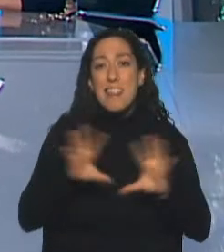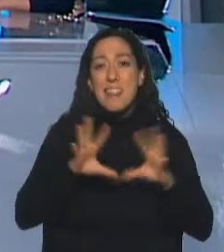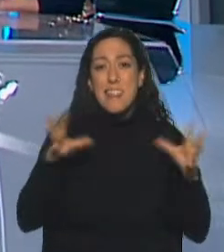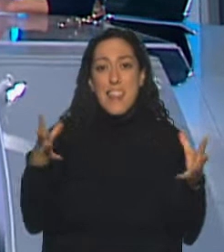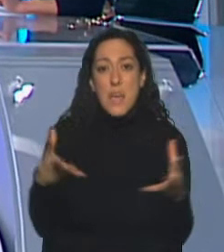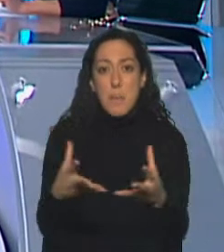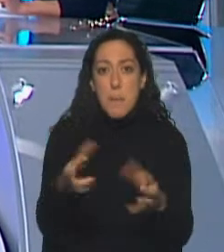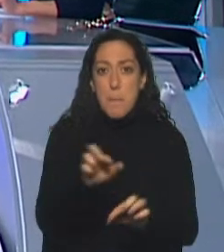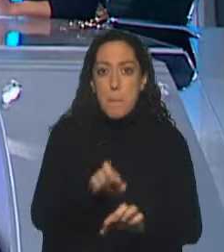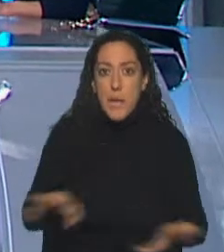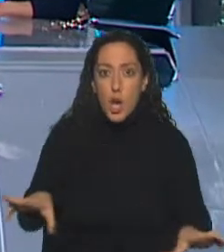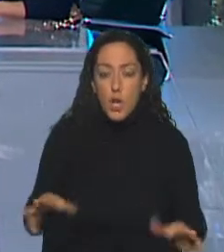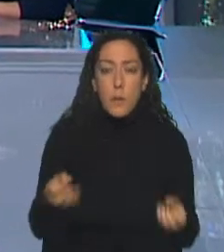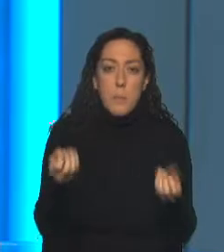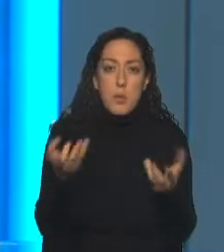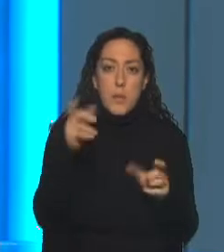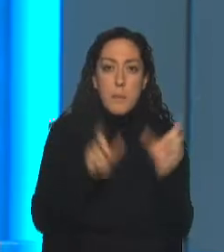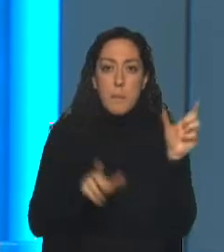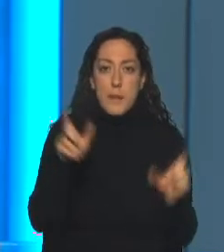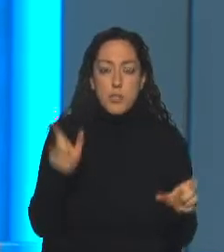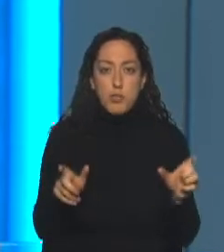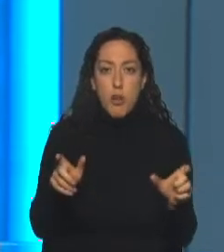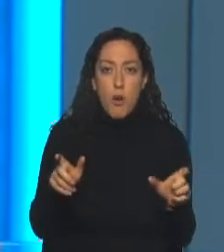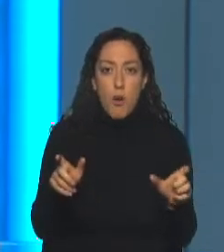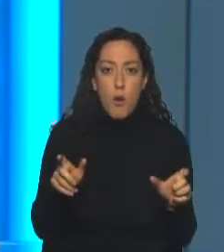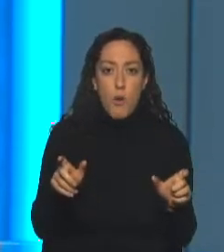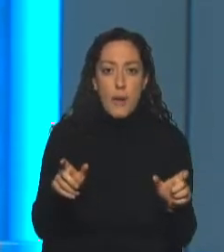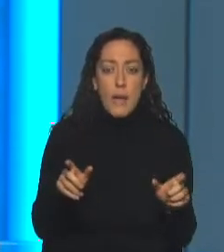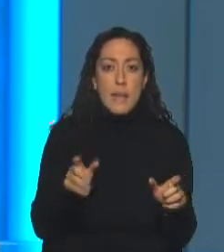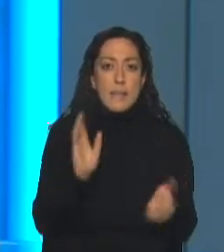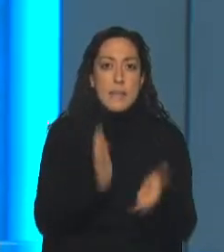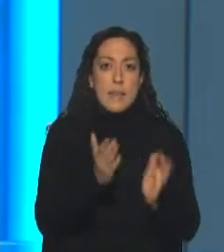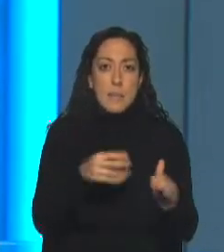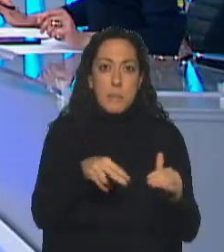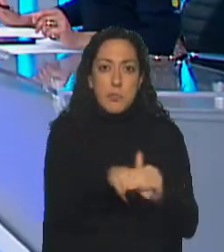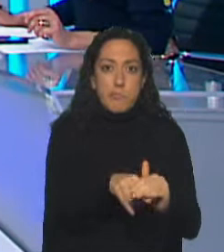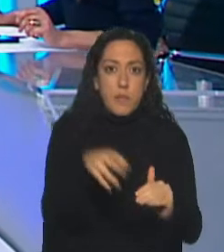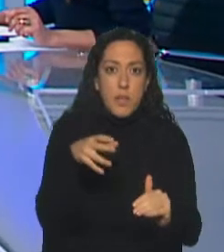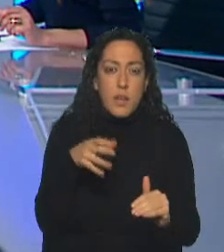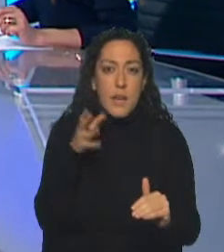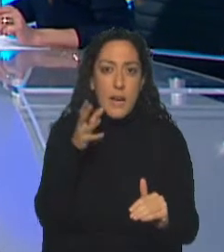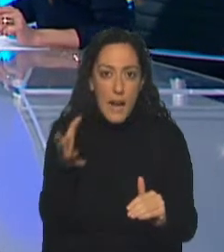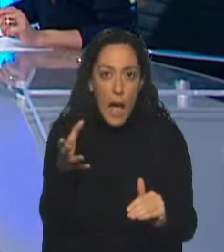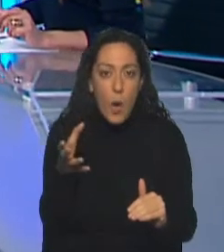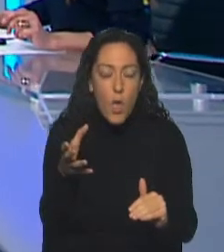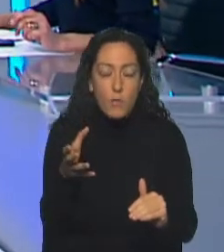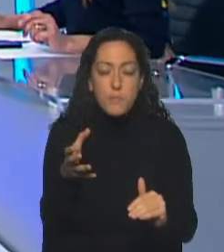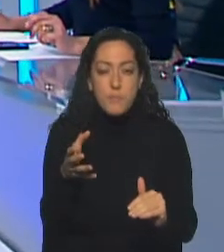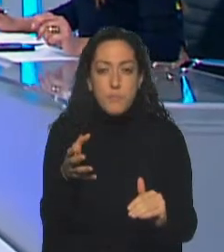otras cosas por las largas estadías de los de los pacientes en las unidades de terapia intensiva y porque